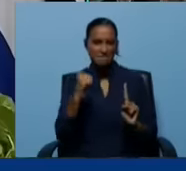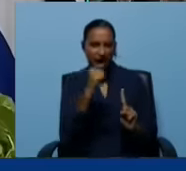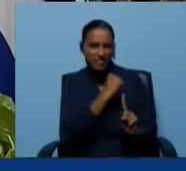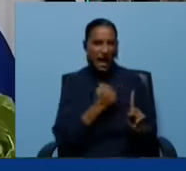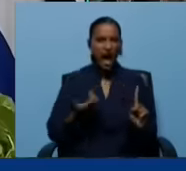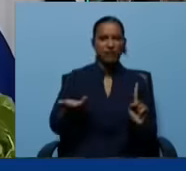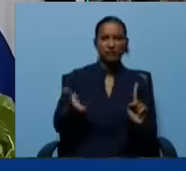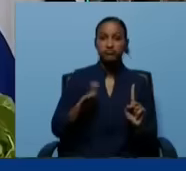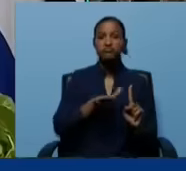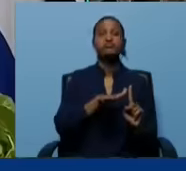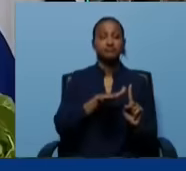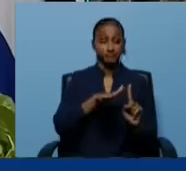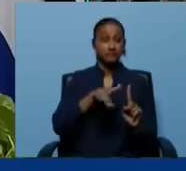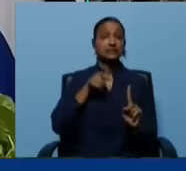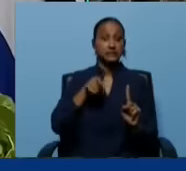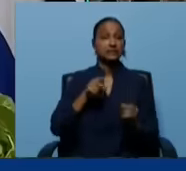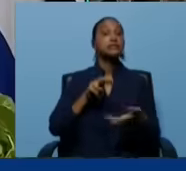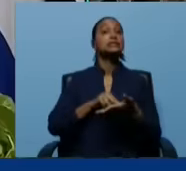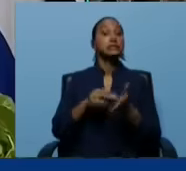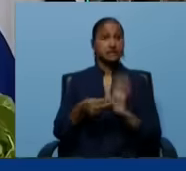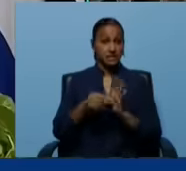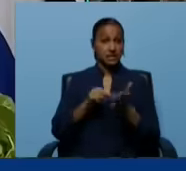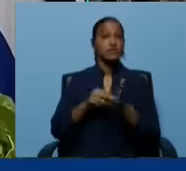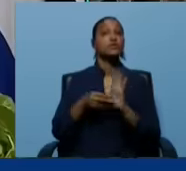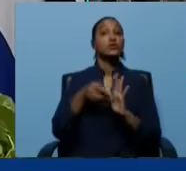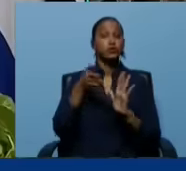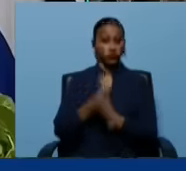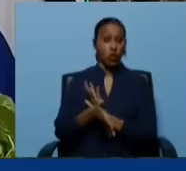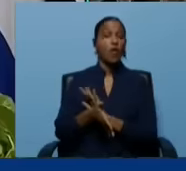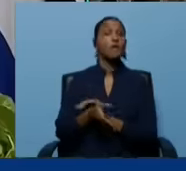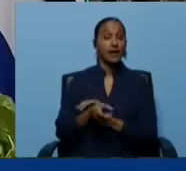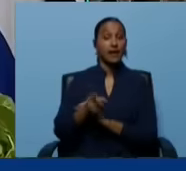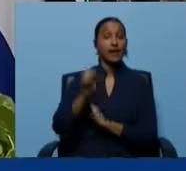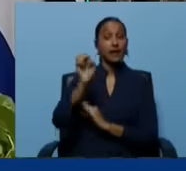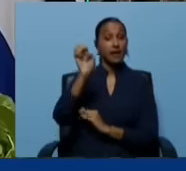Y entre ellos, entre las potencias, pues claro que hay sus